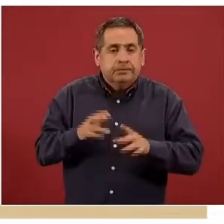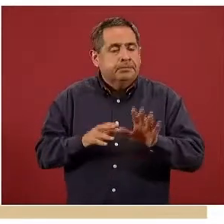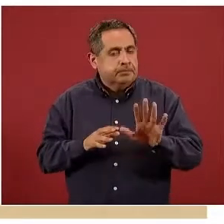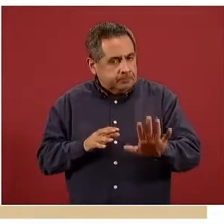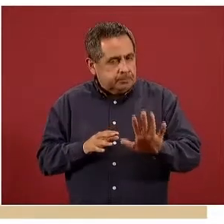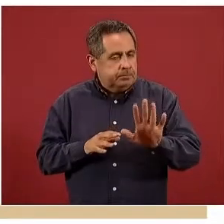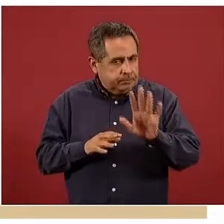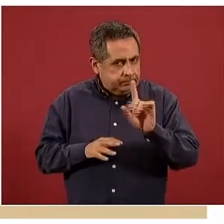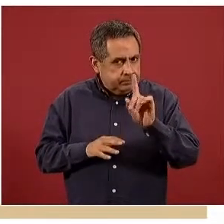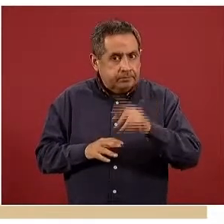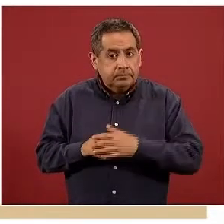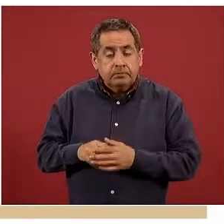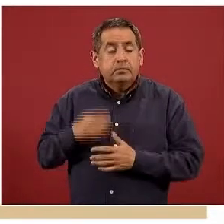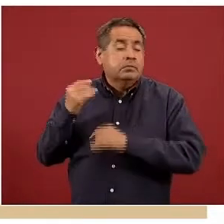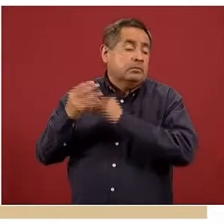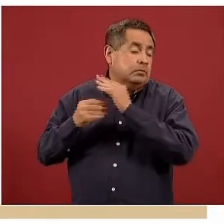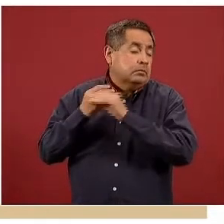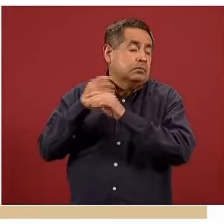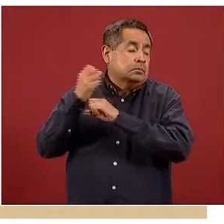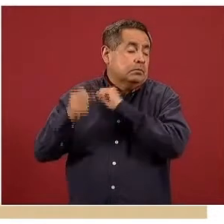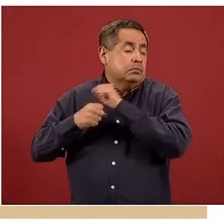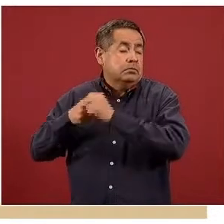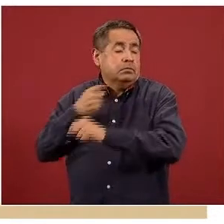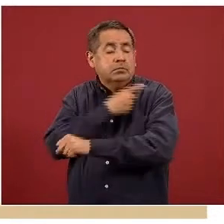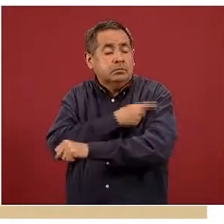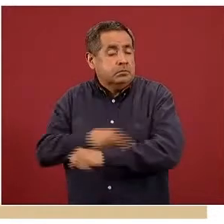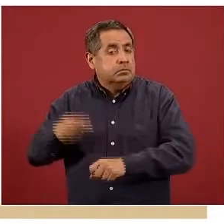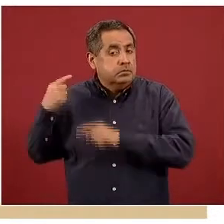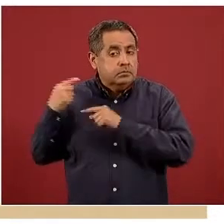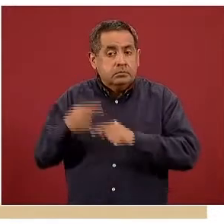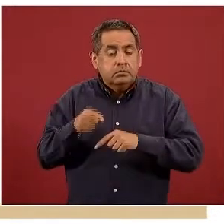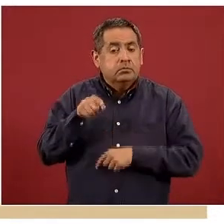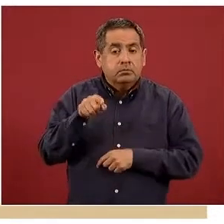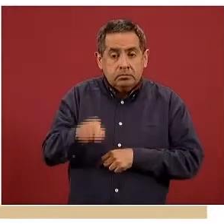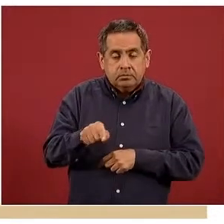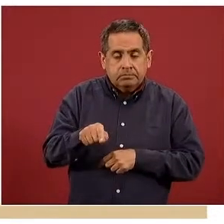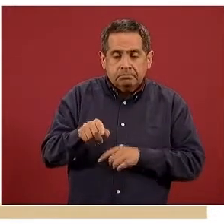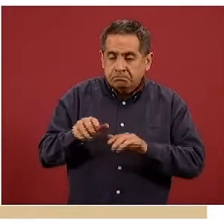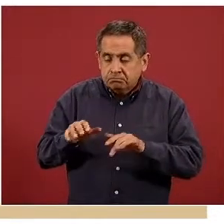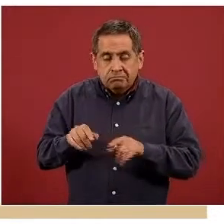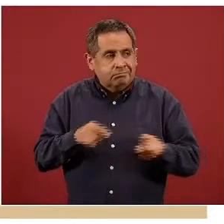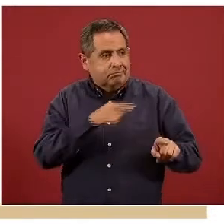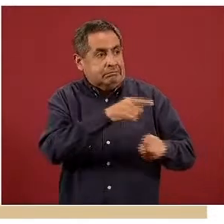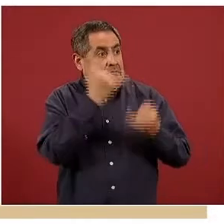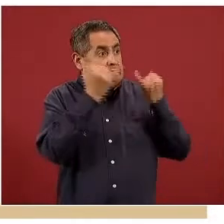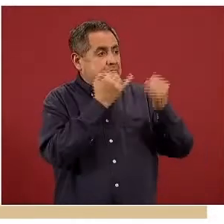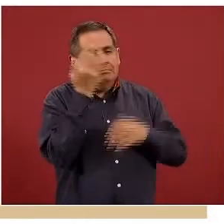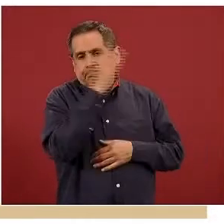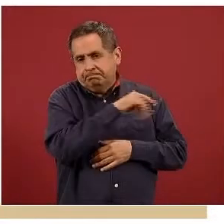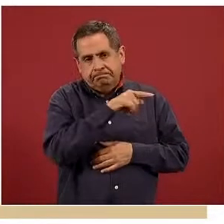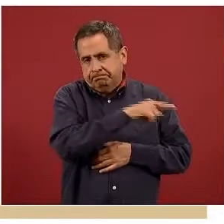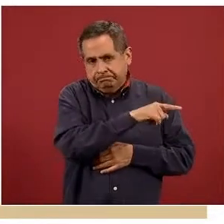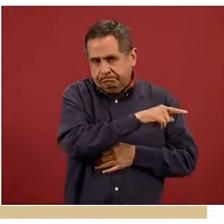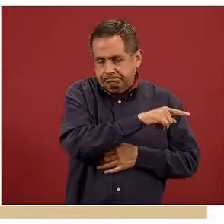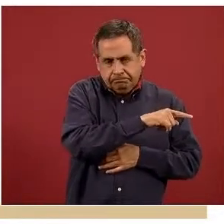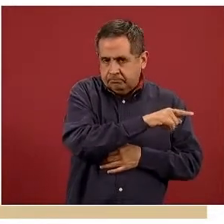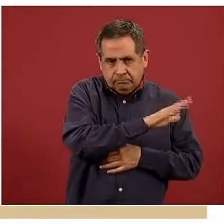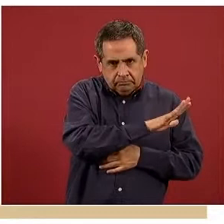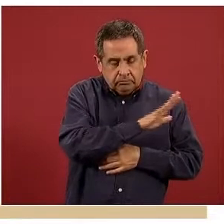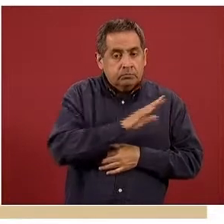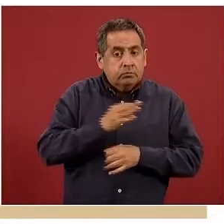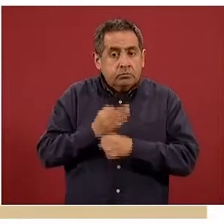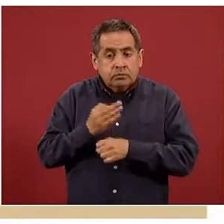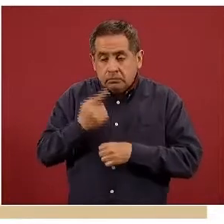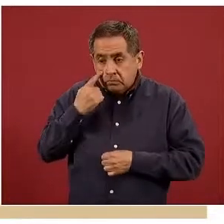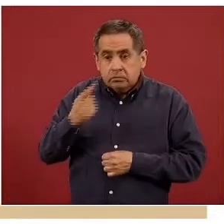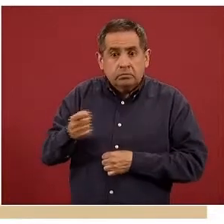ha visto a lo largo de muchos años, ¿no? Que esto es completamente falso. Ahorita hasta se